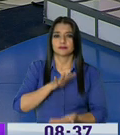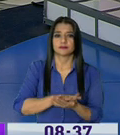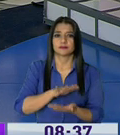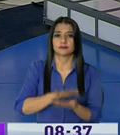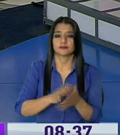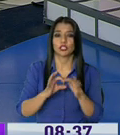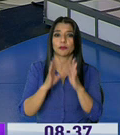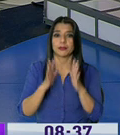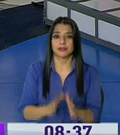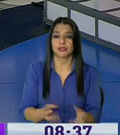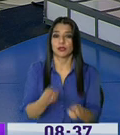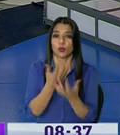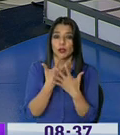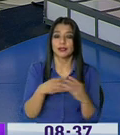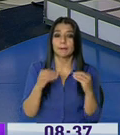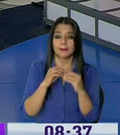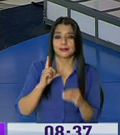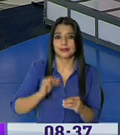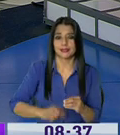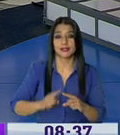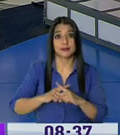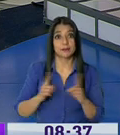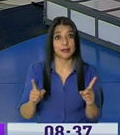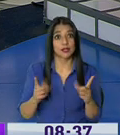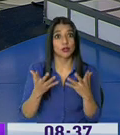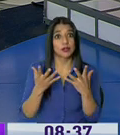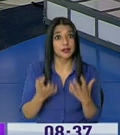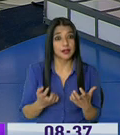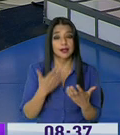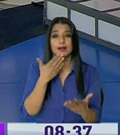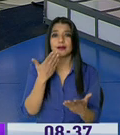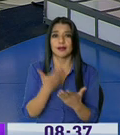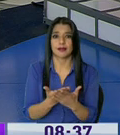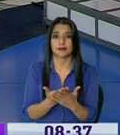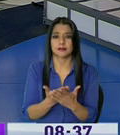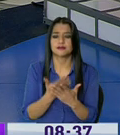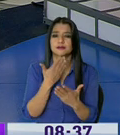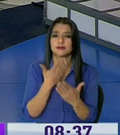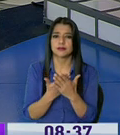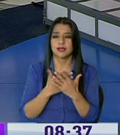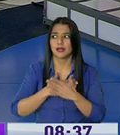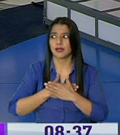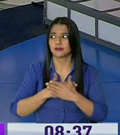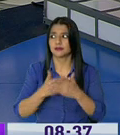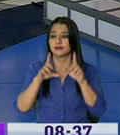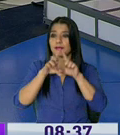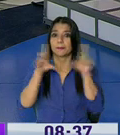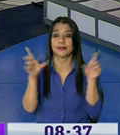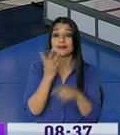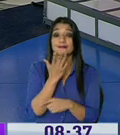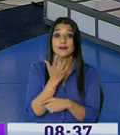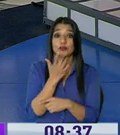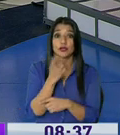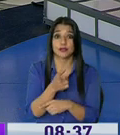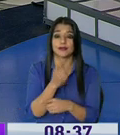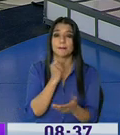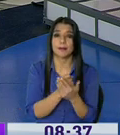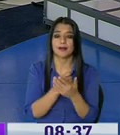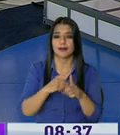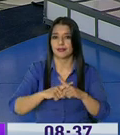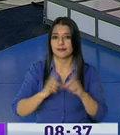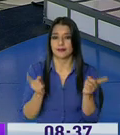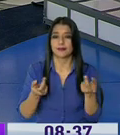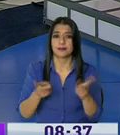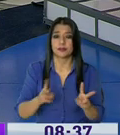contará con mayores detalles, pero queremos hacer el agradecimiento enorme, esta vez a la Corporación Favorita a través de diferentes marcas y también